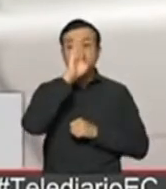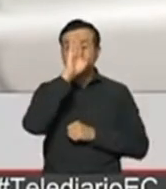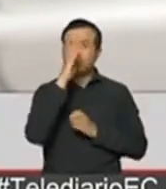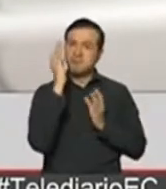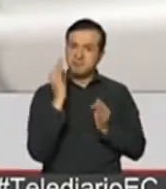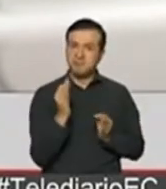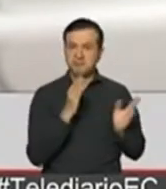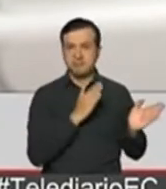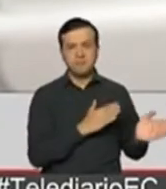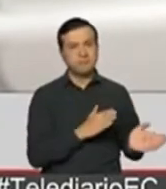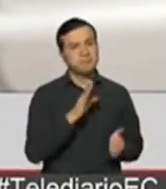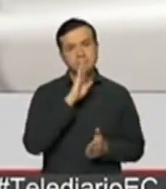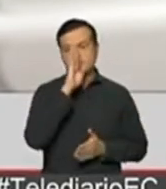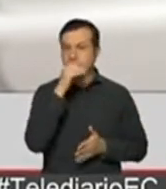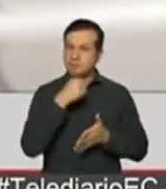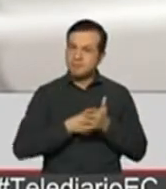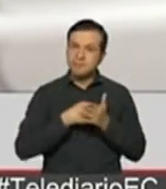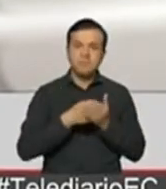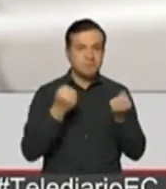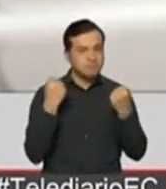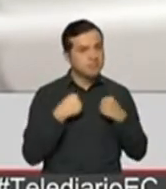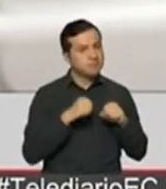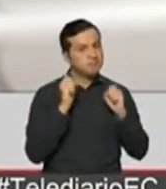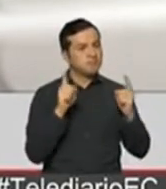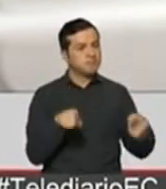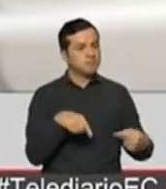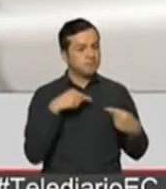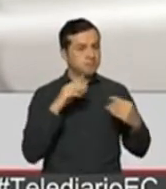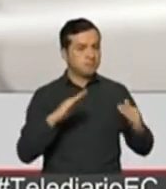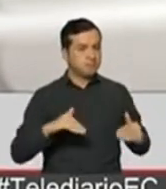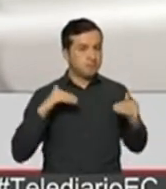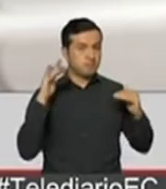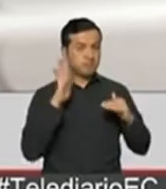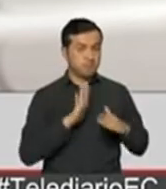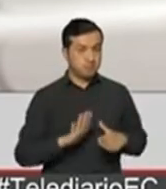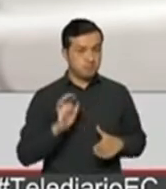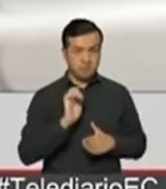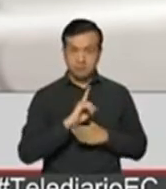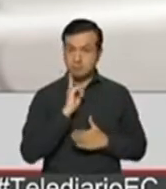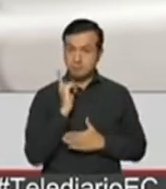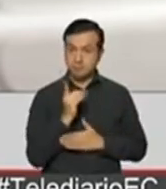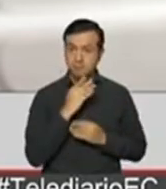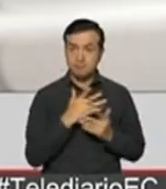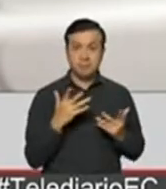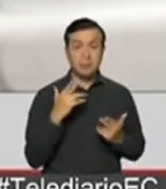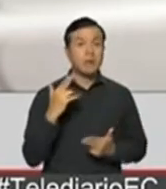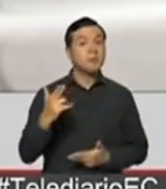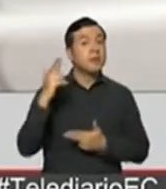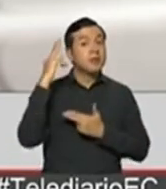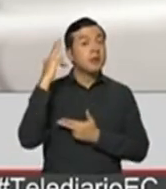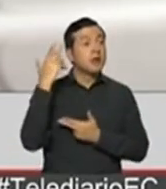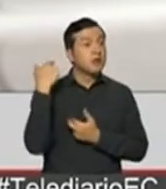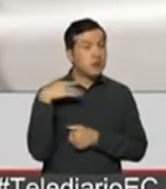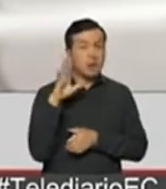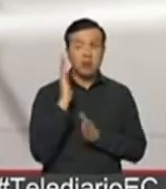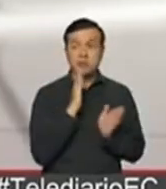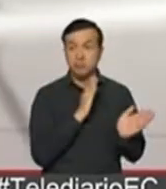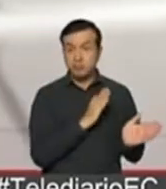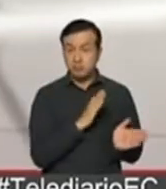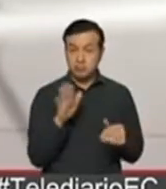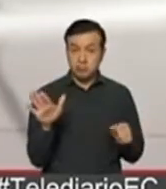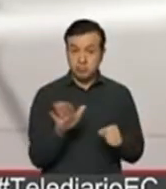listo o siempre estuvo preparado para la defensa de la soberanía nacional nuestras fuerzas armadas estuvieron preparadas